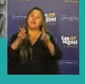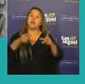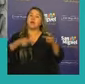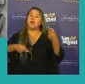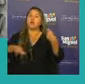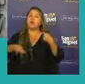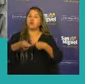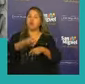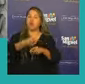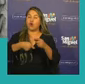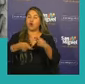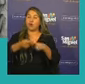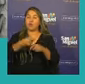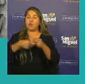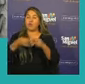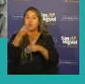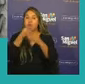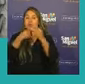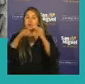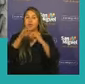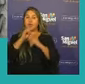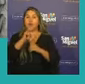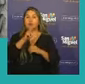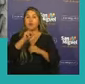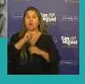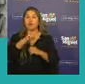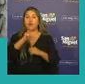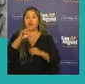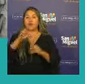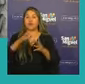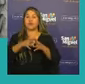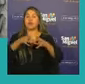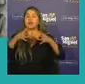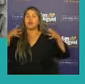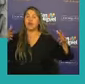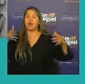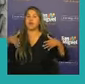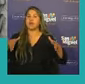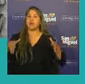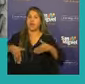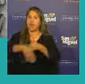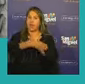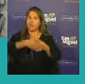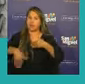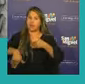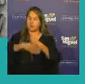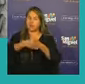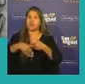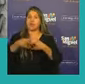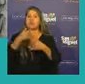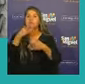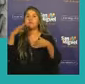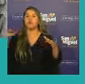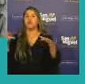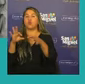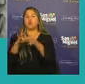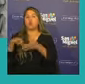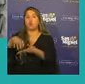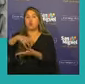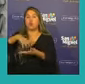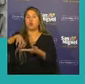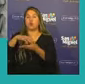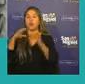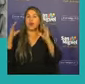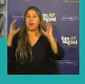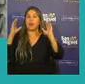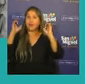de comida en Lovalle con la Gran Avenida. Se hizo ahí un gran operativo con la comuna de La Cisterna. Y algo